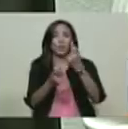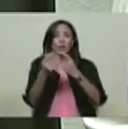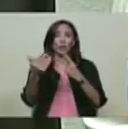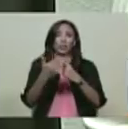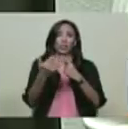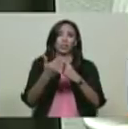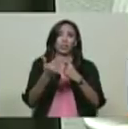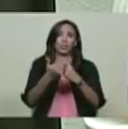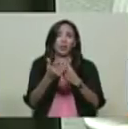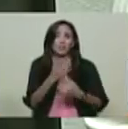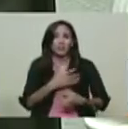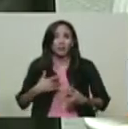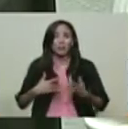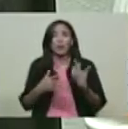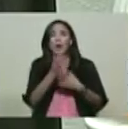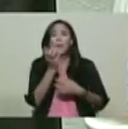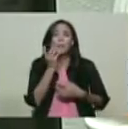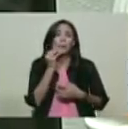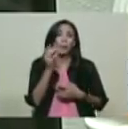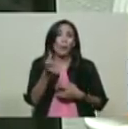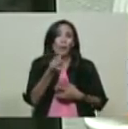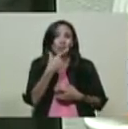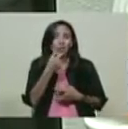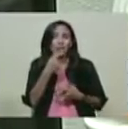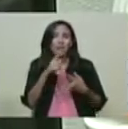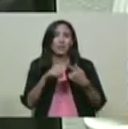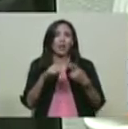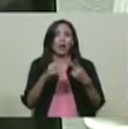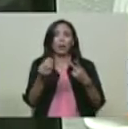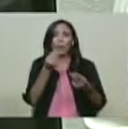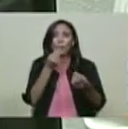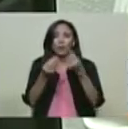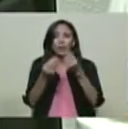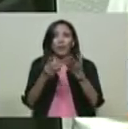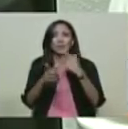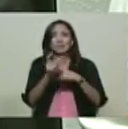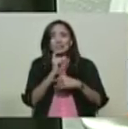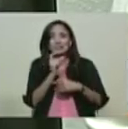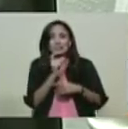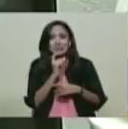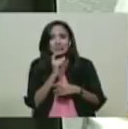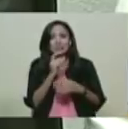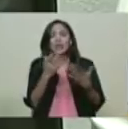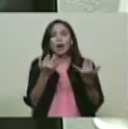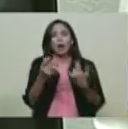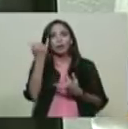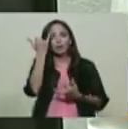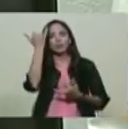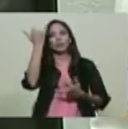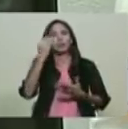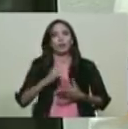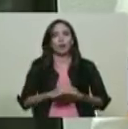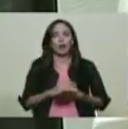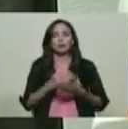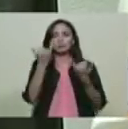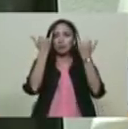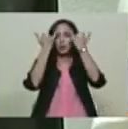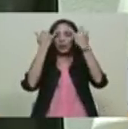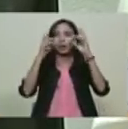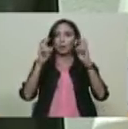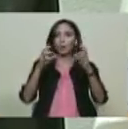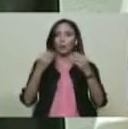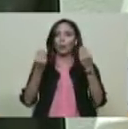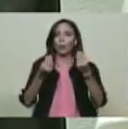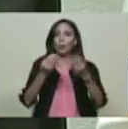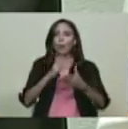poder obtener alimentos, medicinas, y que esto que surgía como una alternativa frente al crack financiero